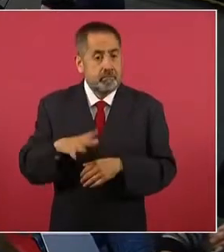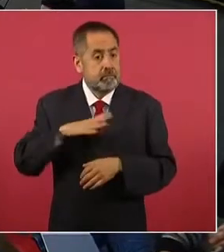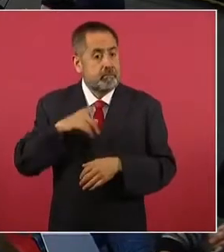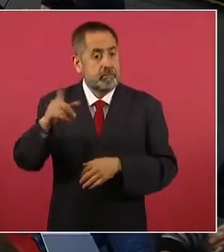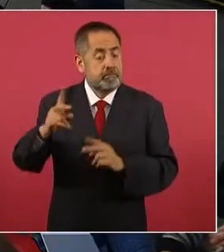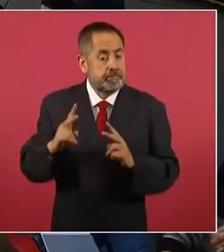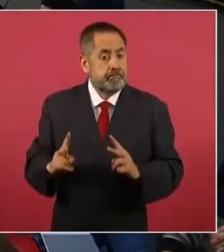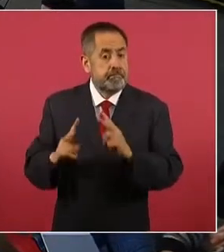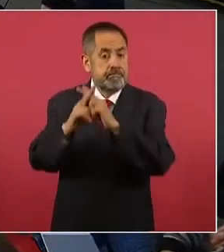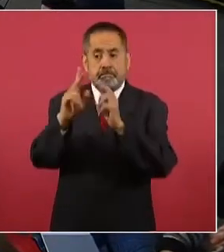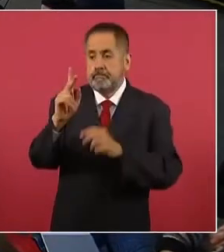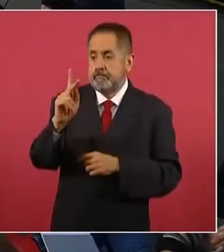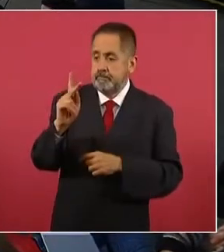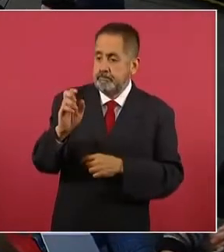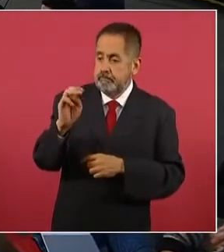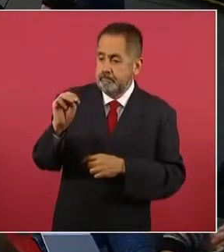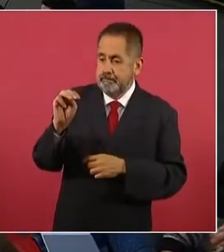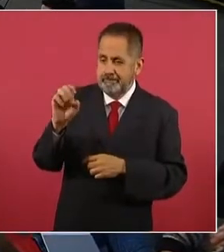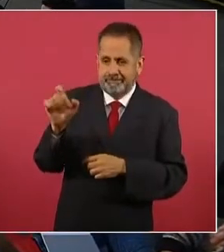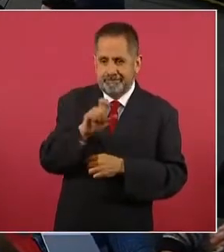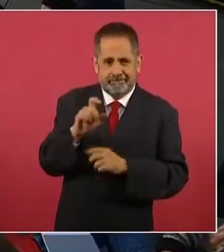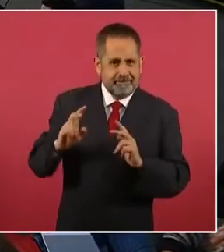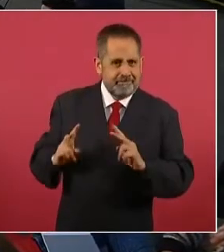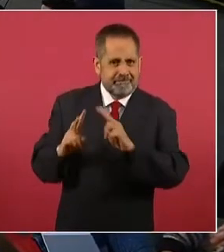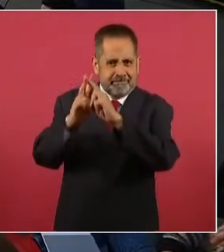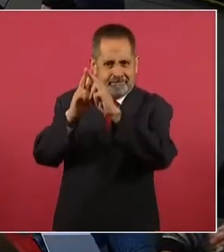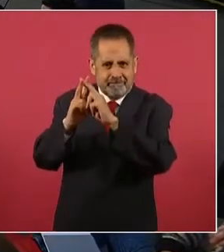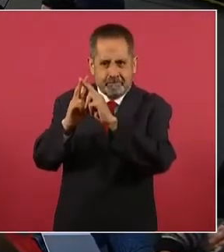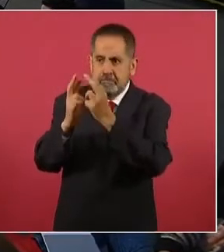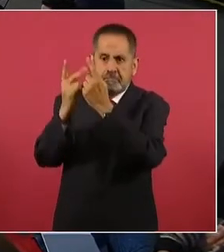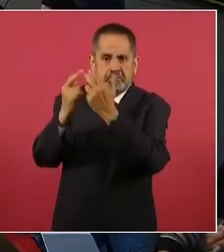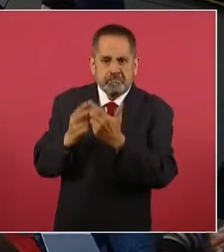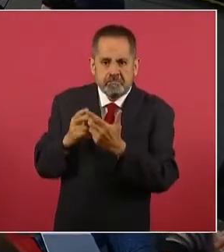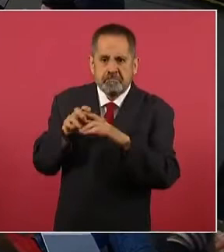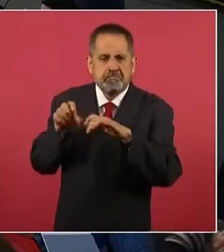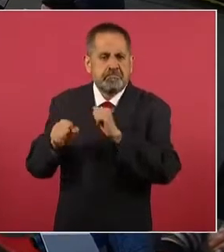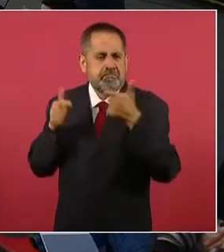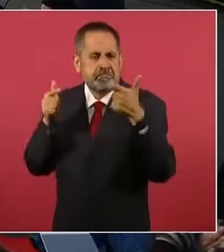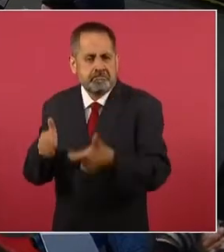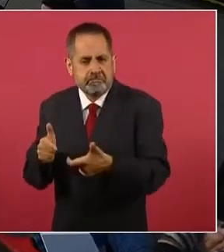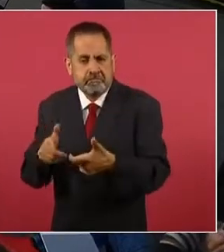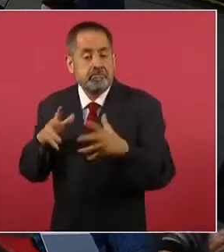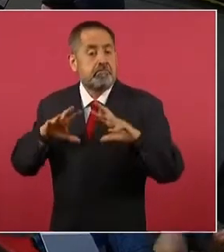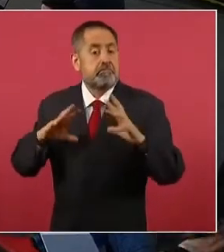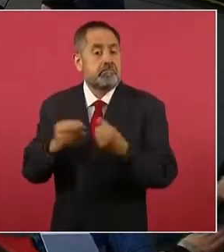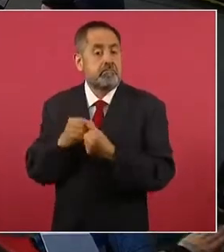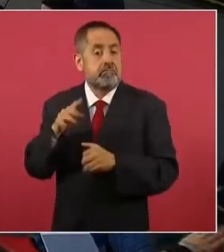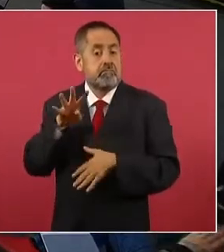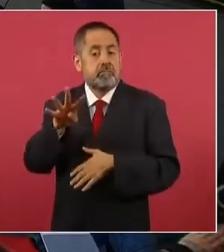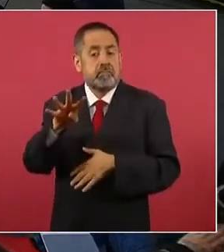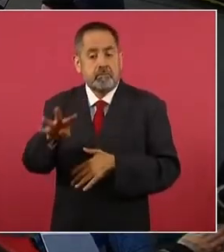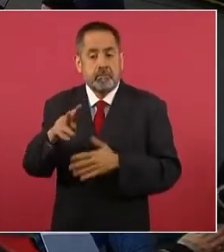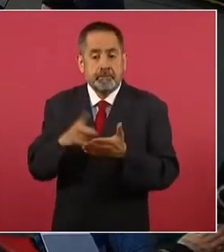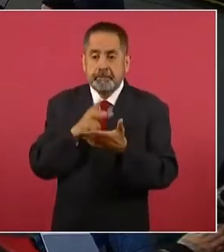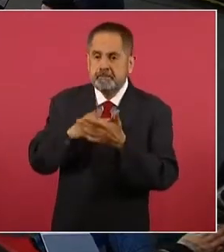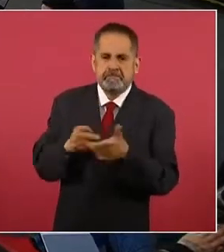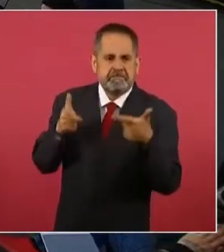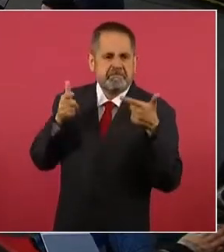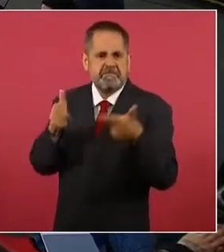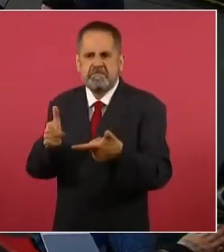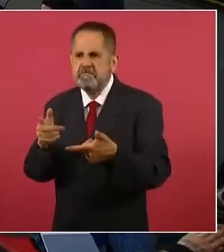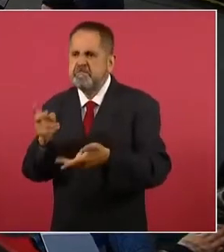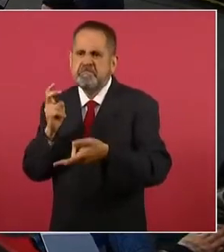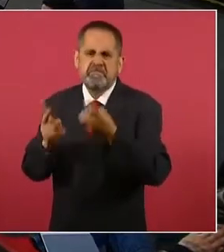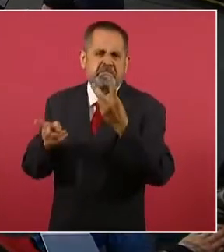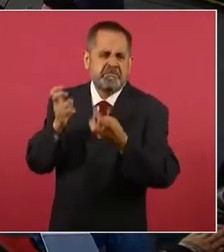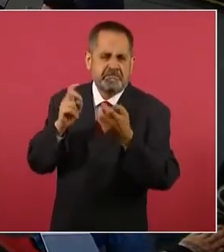de Pemex en la zona de Campeche. Se menciona en redes sociales que suman ya 19 asaltos. En promedio, cada asalto a la plataforma